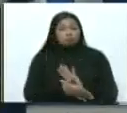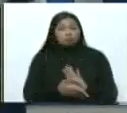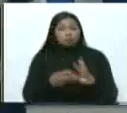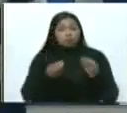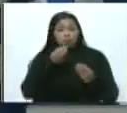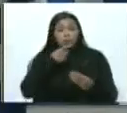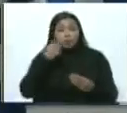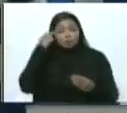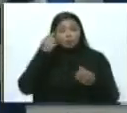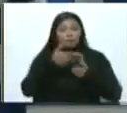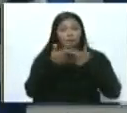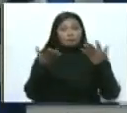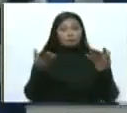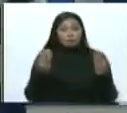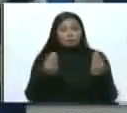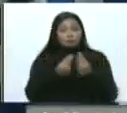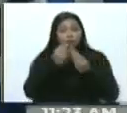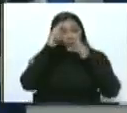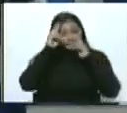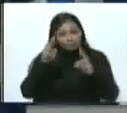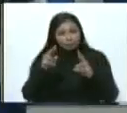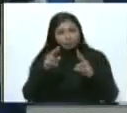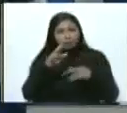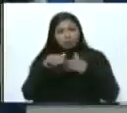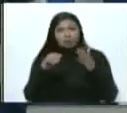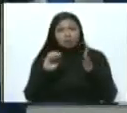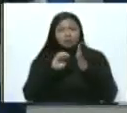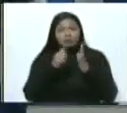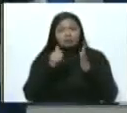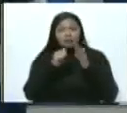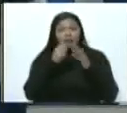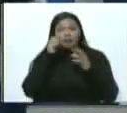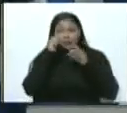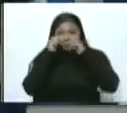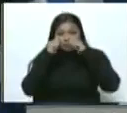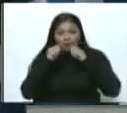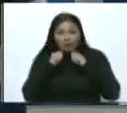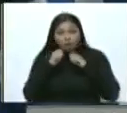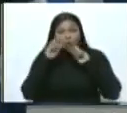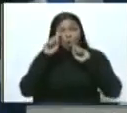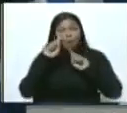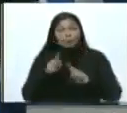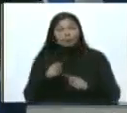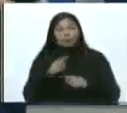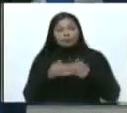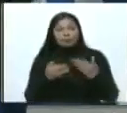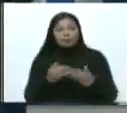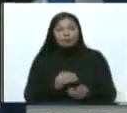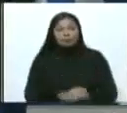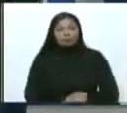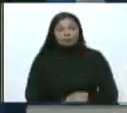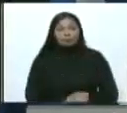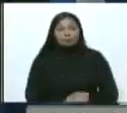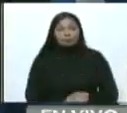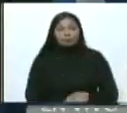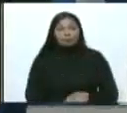buenos días a todos ustedes y el respeto de quitarnos esta obligatoria mascarilla